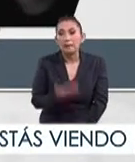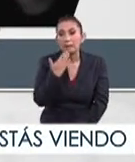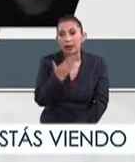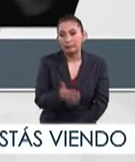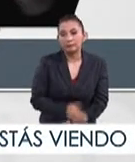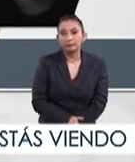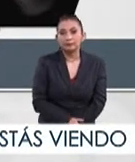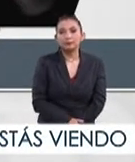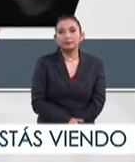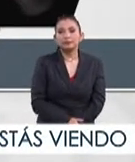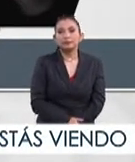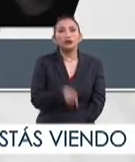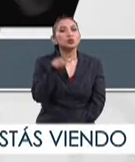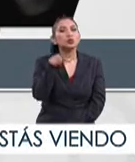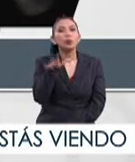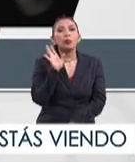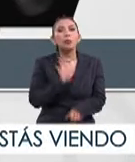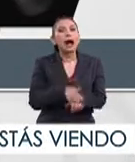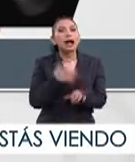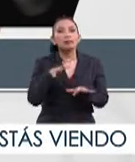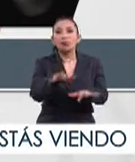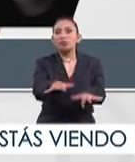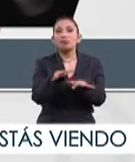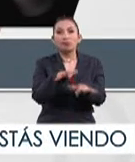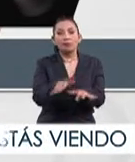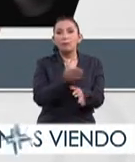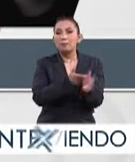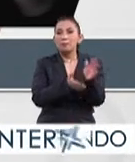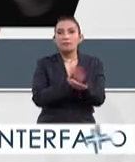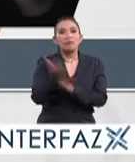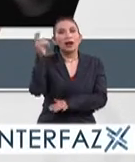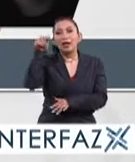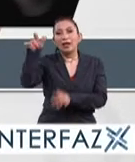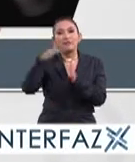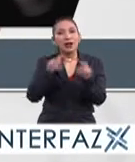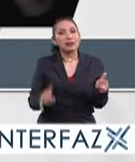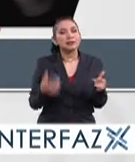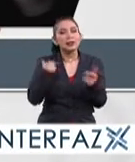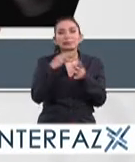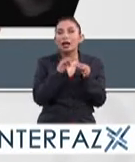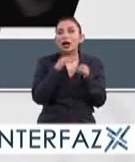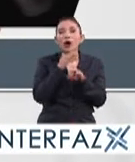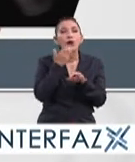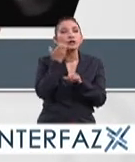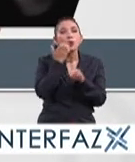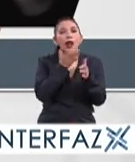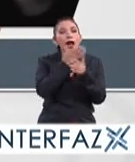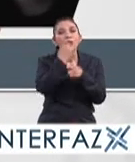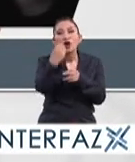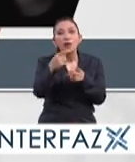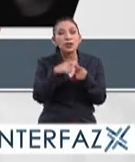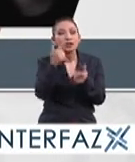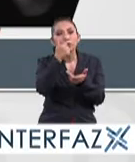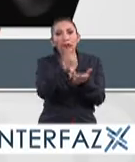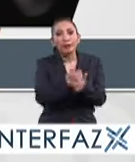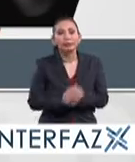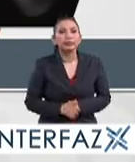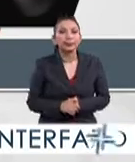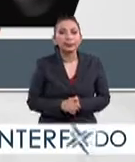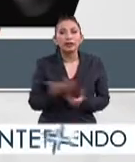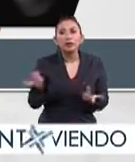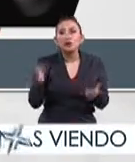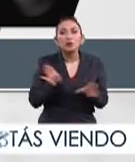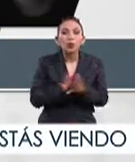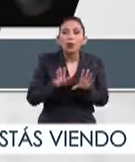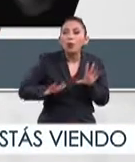Carlos, ¿y qué es lo más impactante que te sucedió cuando llegaste a Francia? Platícanos a qué escuela llegaste, a qué ciudad y